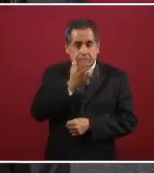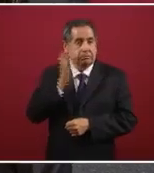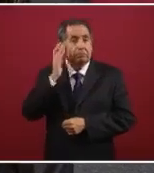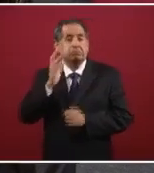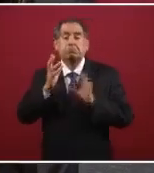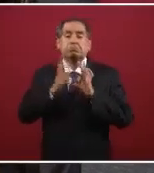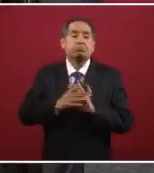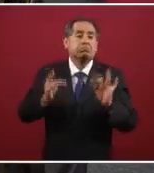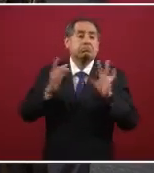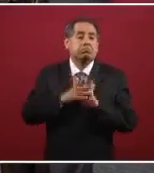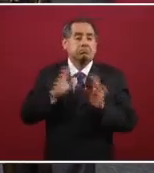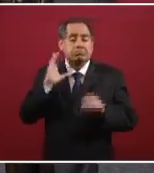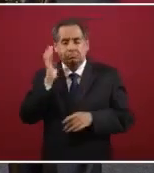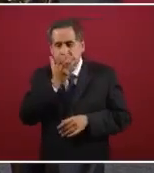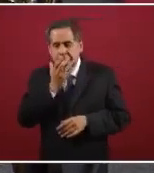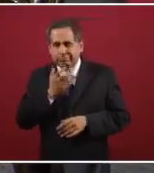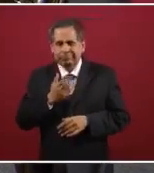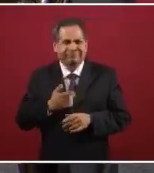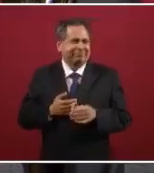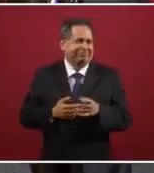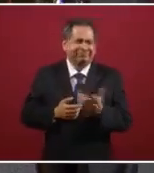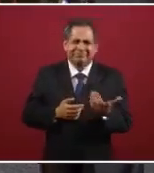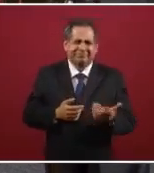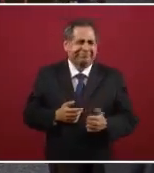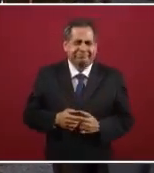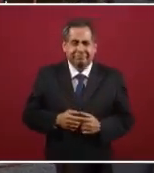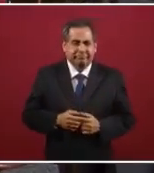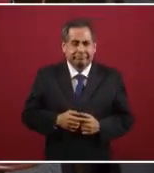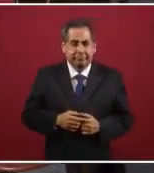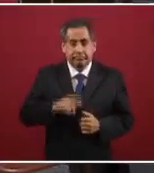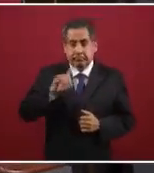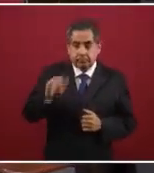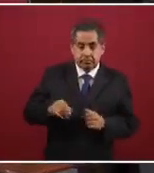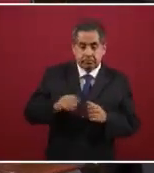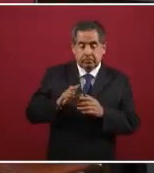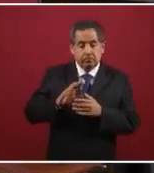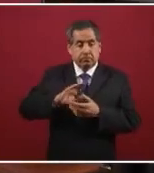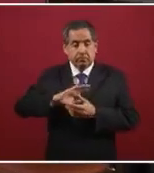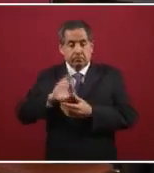pero cuando empezaron a ordenarse